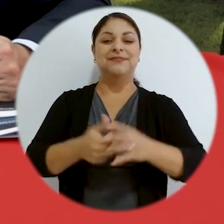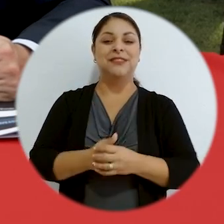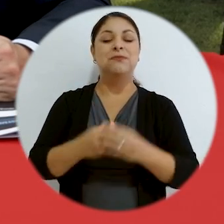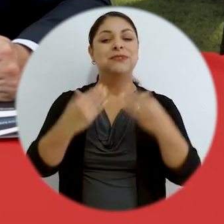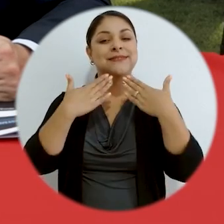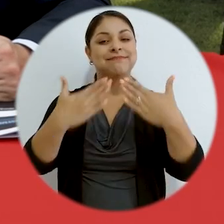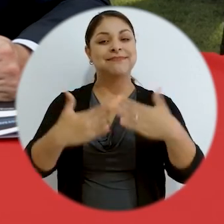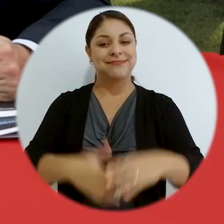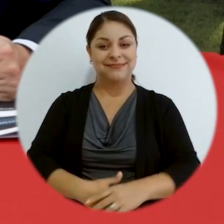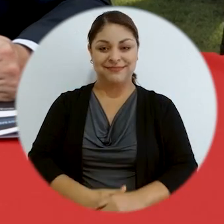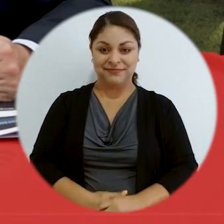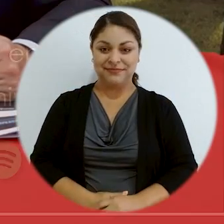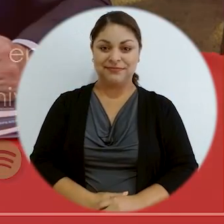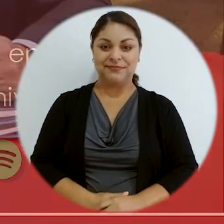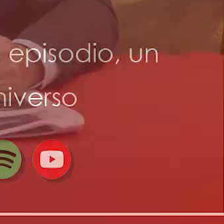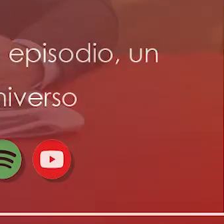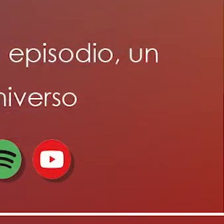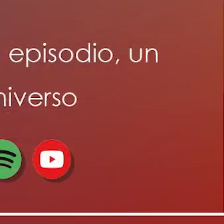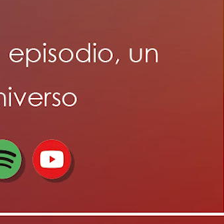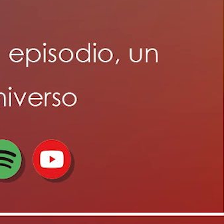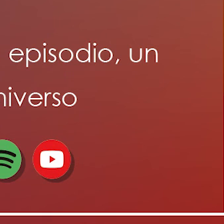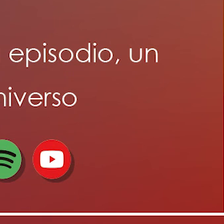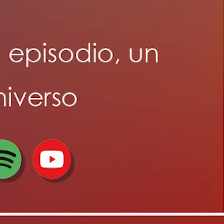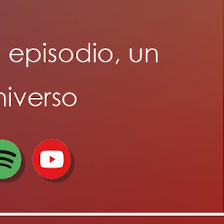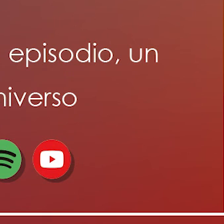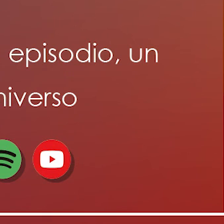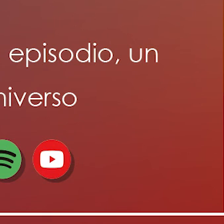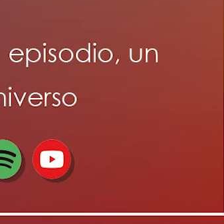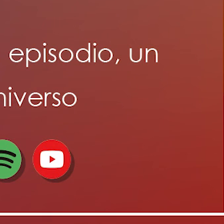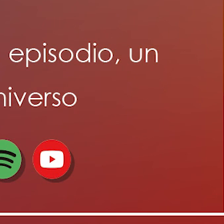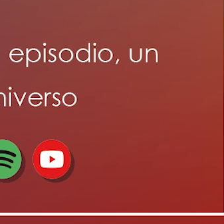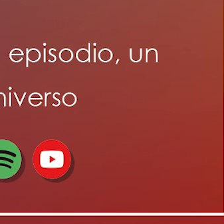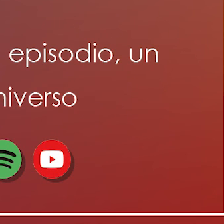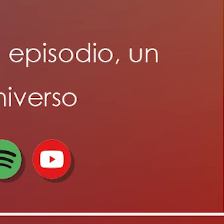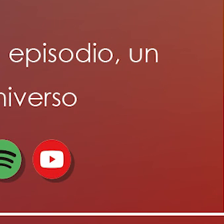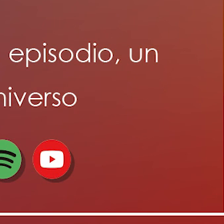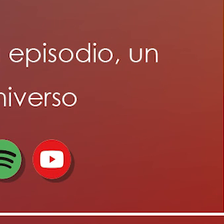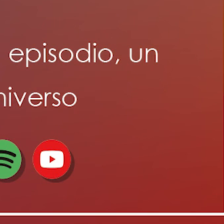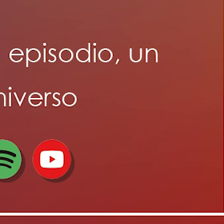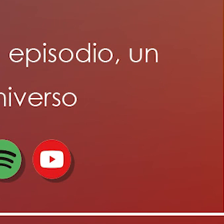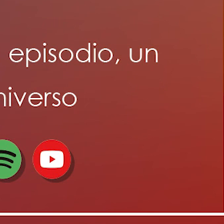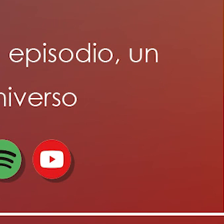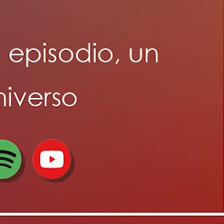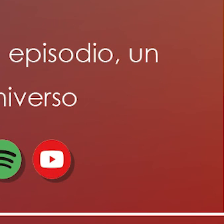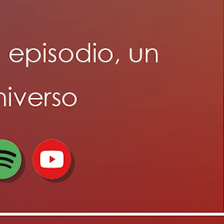desde esta plataforma. Muchísimas gracias. Cuentas y cuentos.